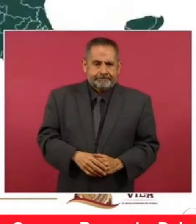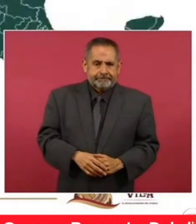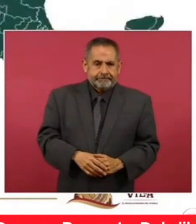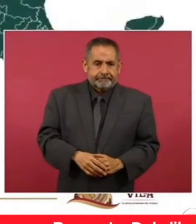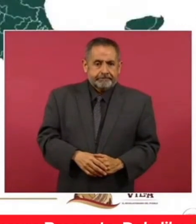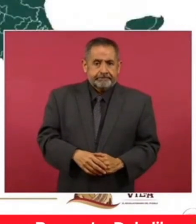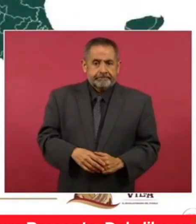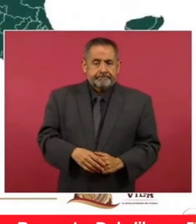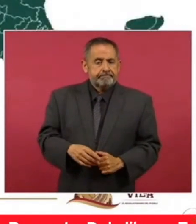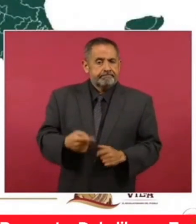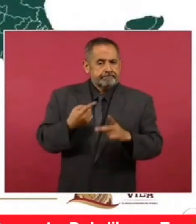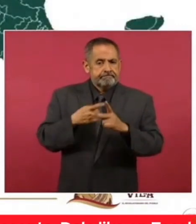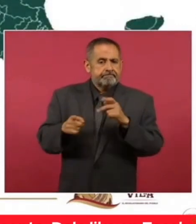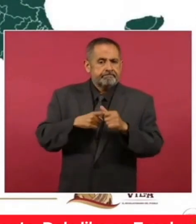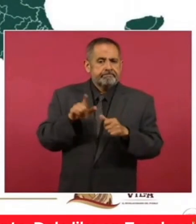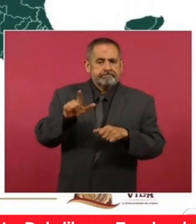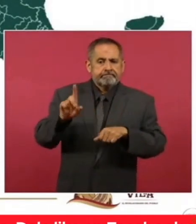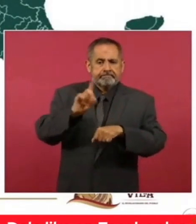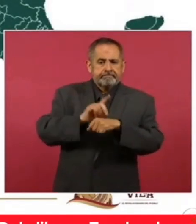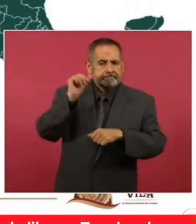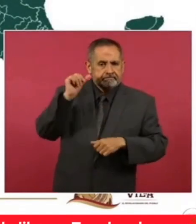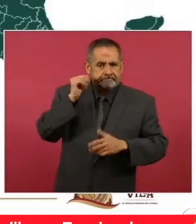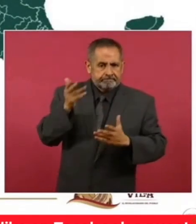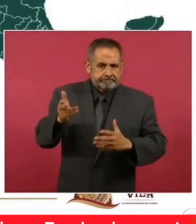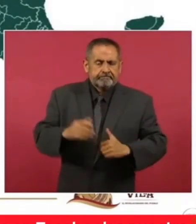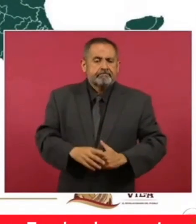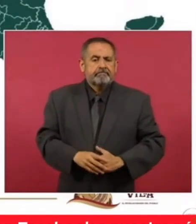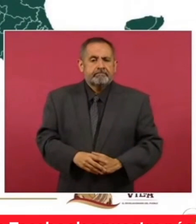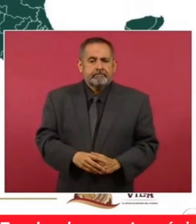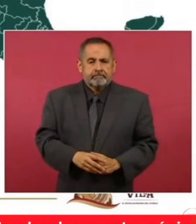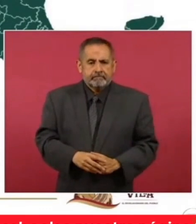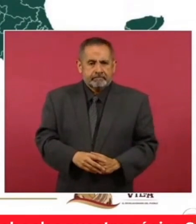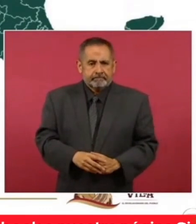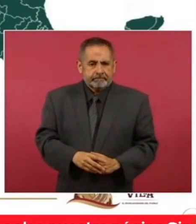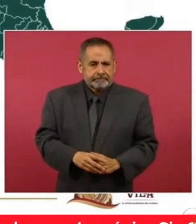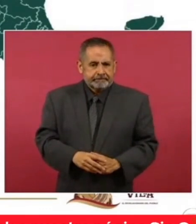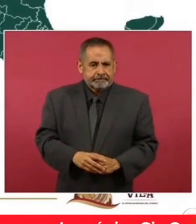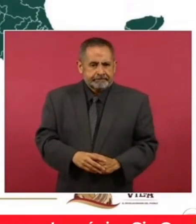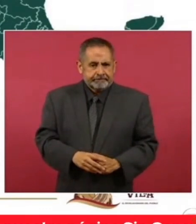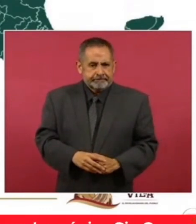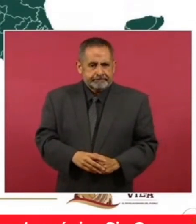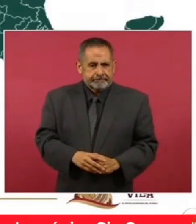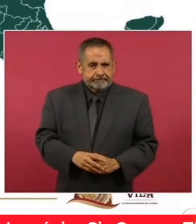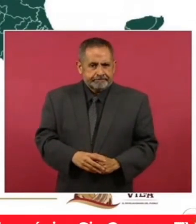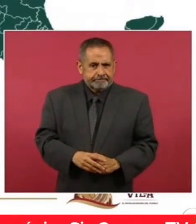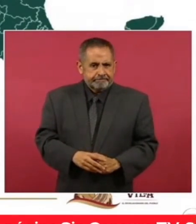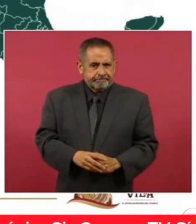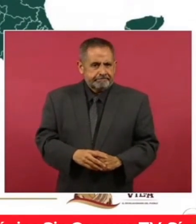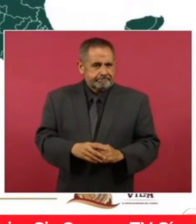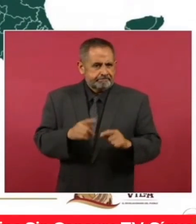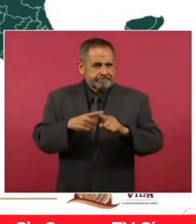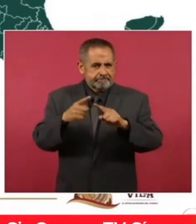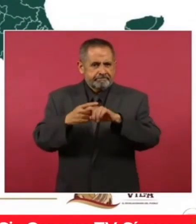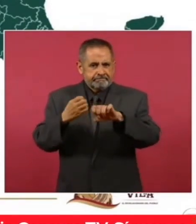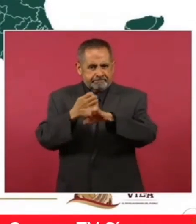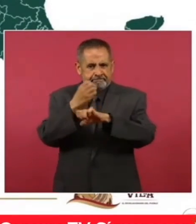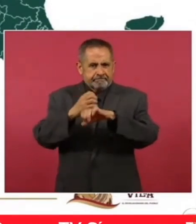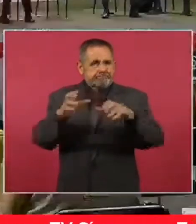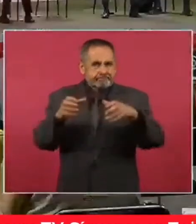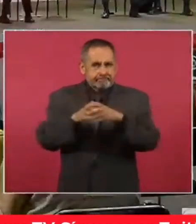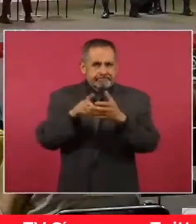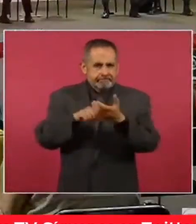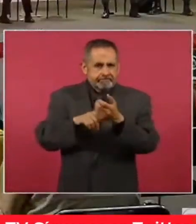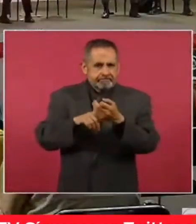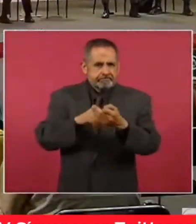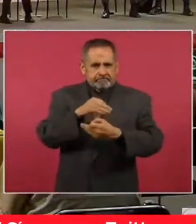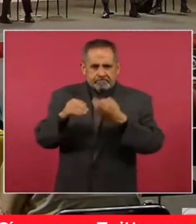Inició el 17 de abril. Con la participación de todos los estados, quisiera mostrarles a ustedes